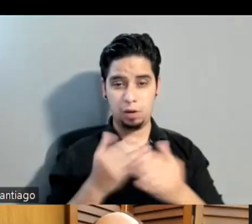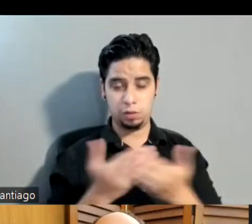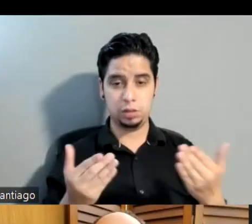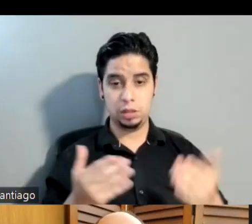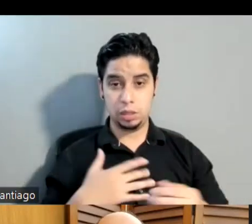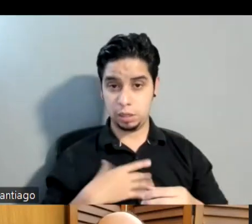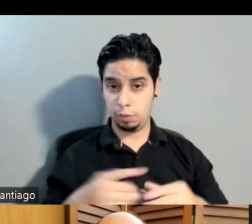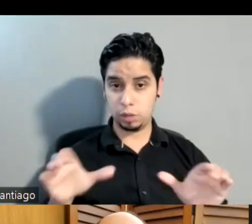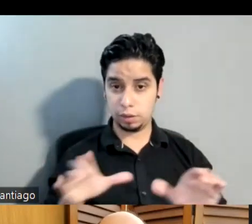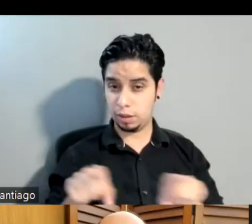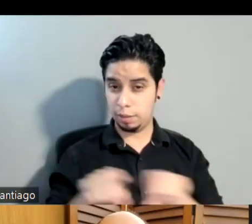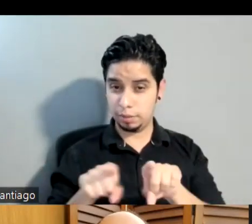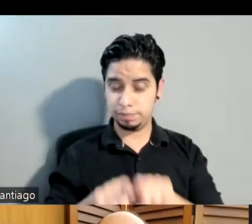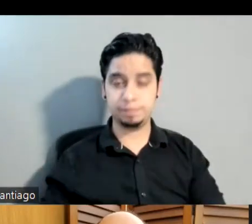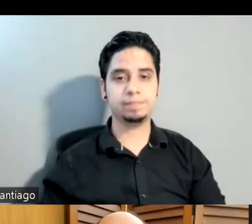encantan hacerlas.